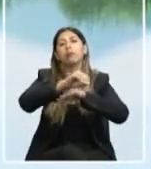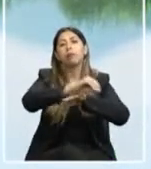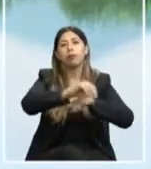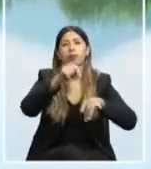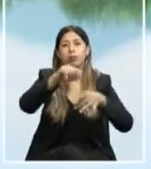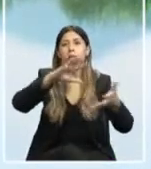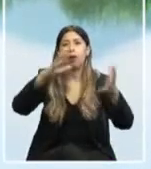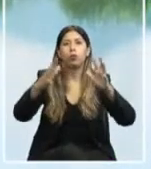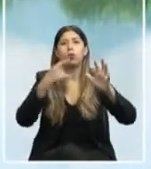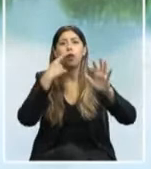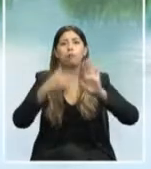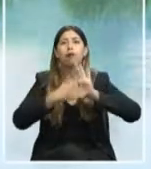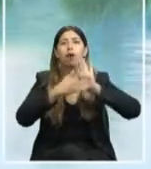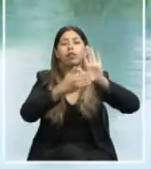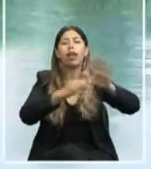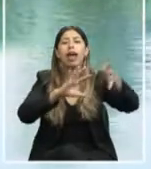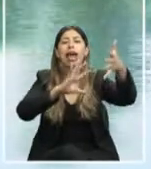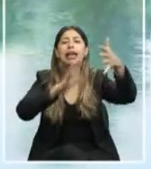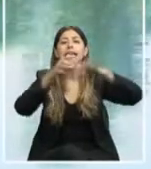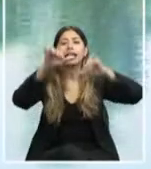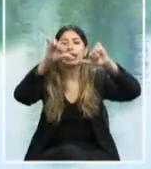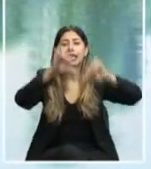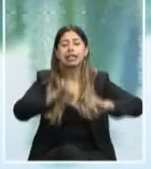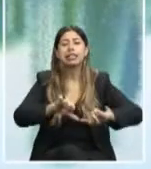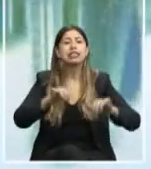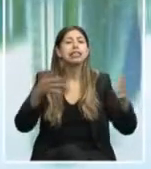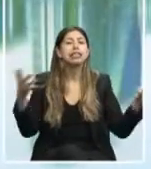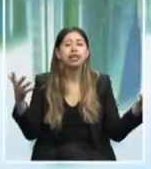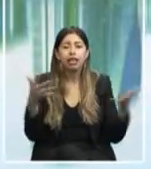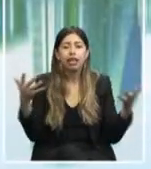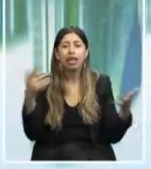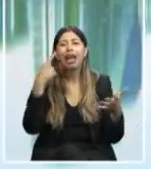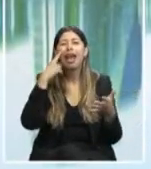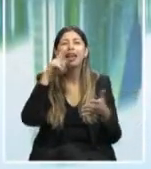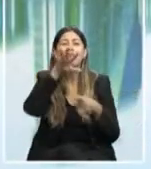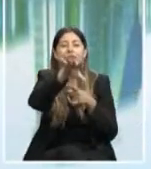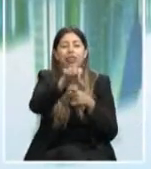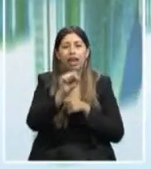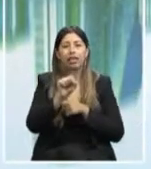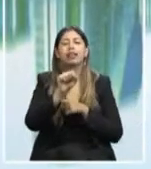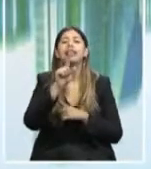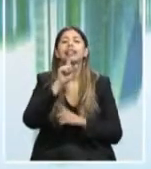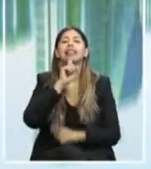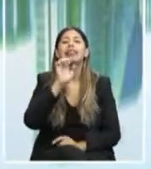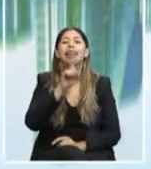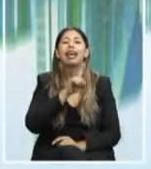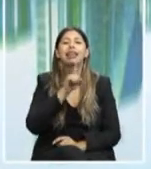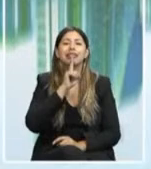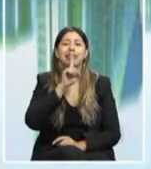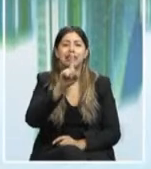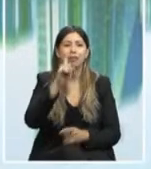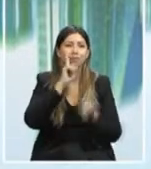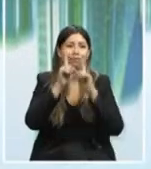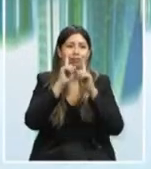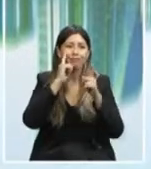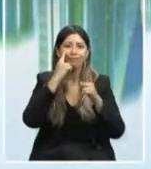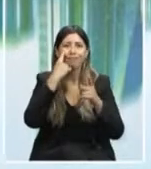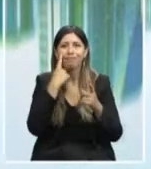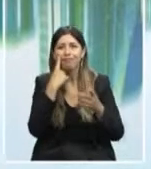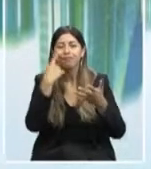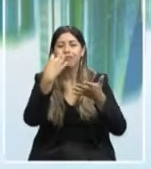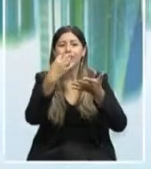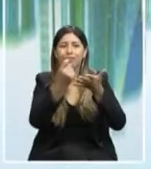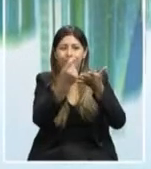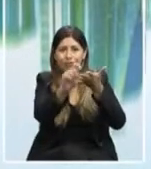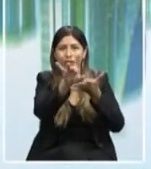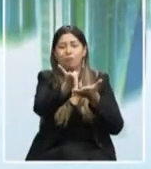una crisis en el testeo. Claramente la pandemia de COVID-19 demostró o evidenció